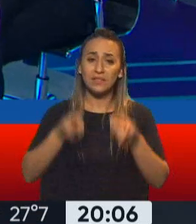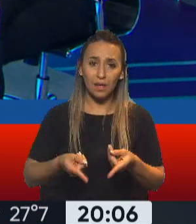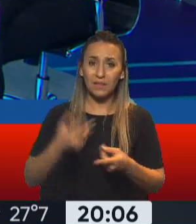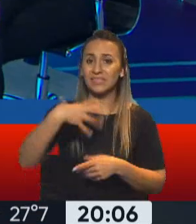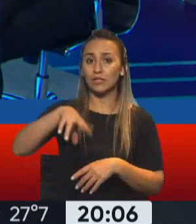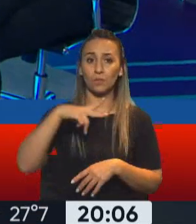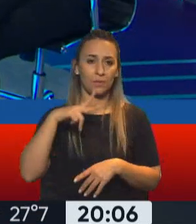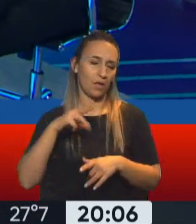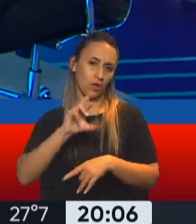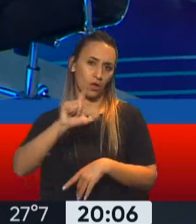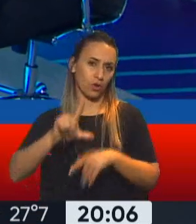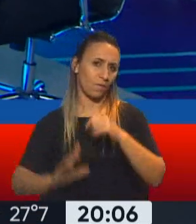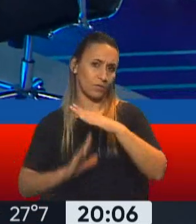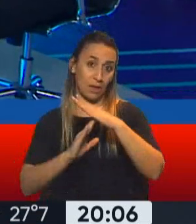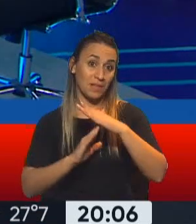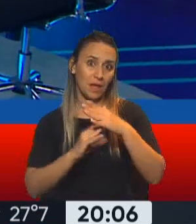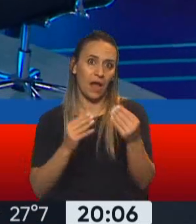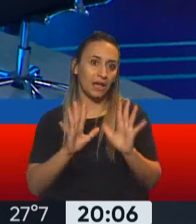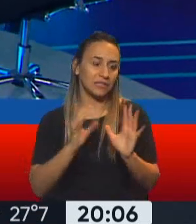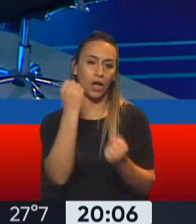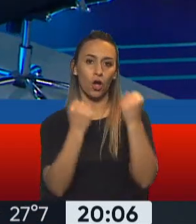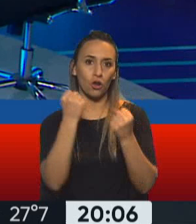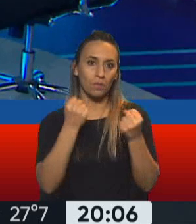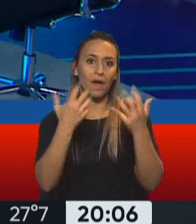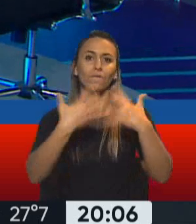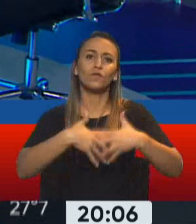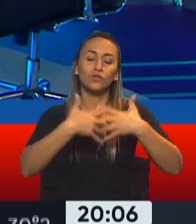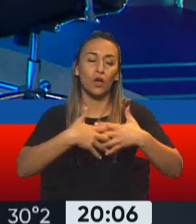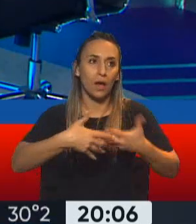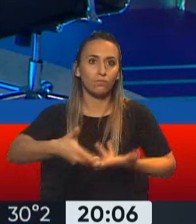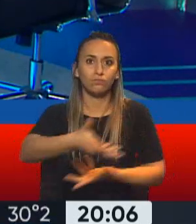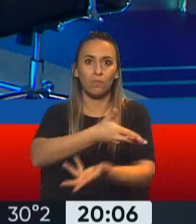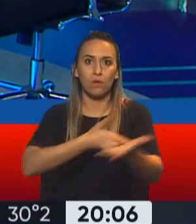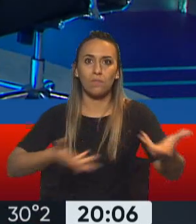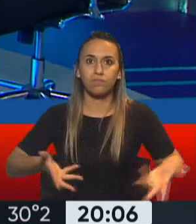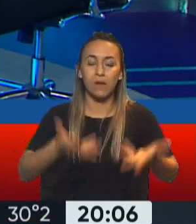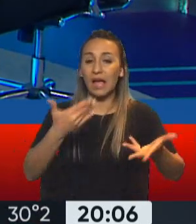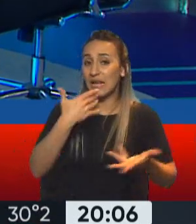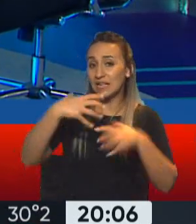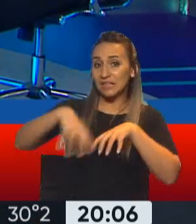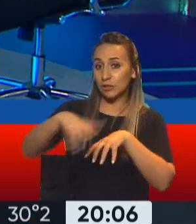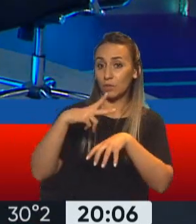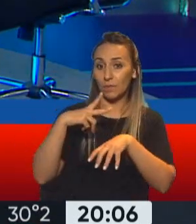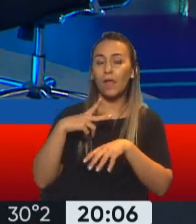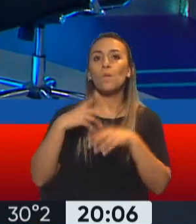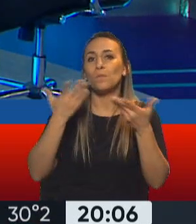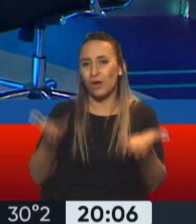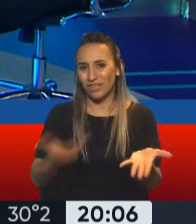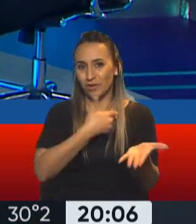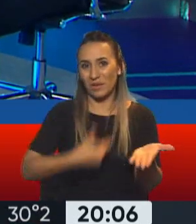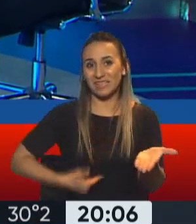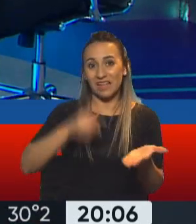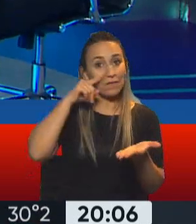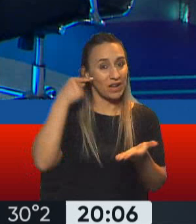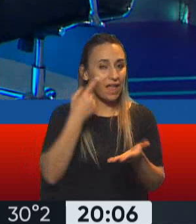situación de una economía funcionando normalmente, es un motor principal. Bueno, esto va un poquito en línea con la reunión de Alberto Fernández con los empresarios que hablábamos hace un tiempo,